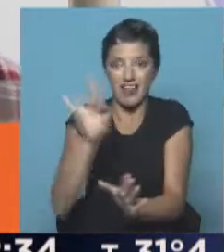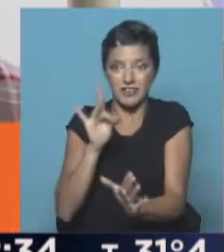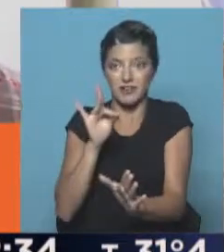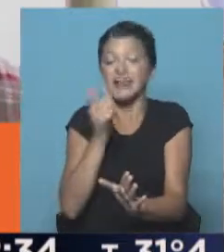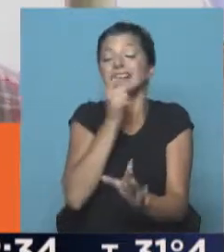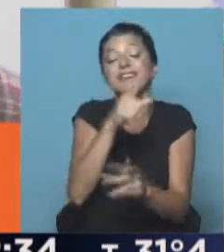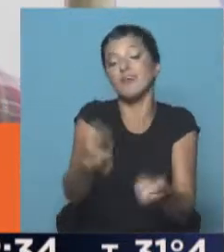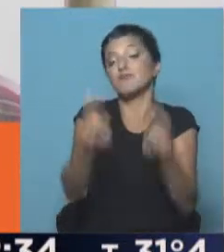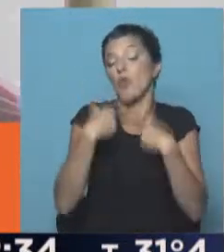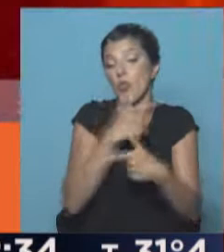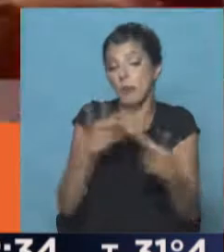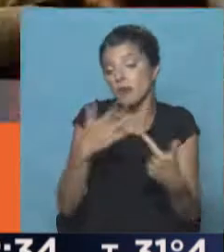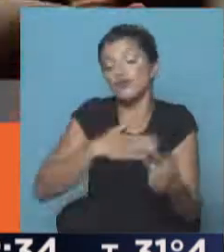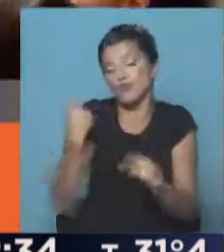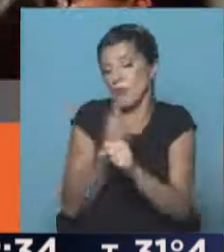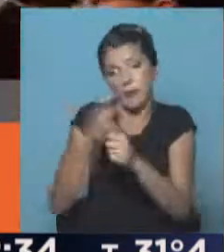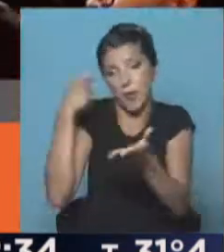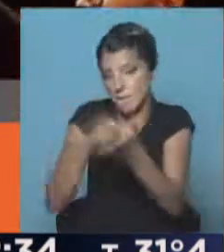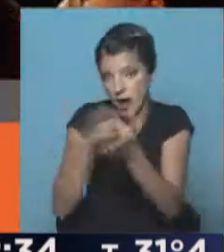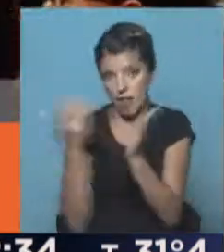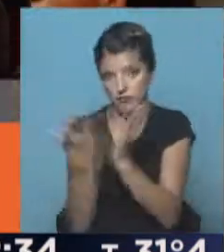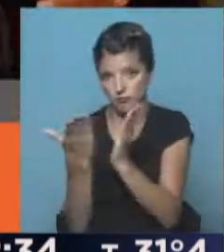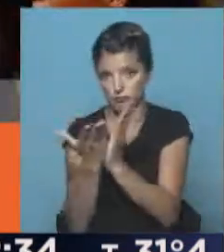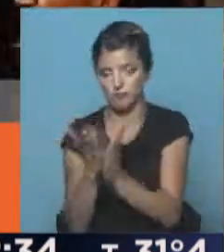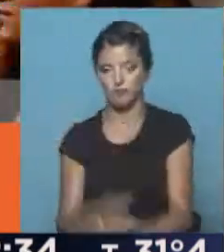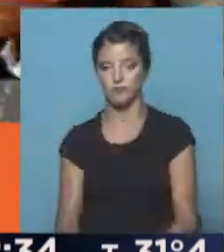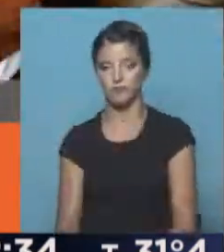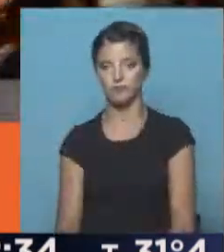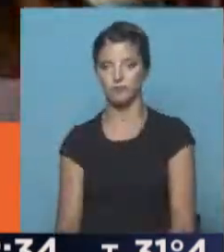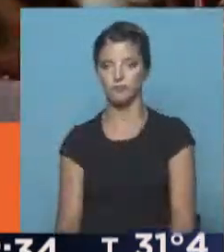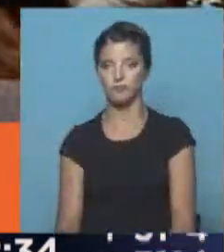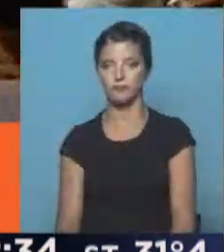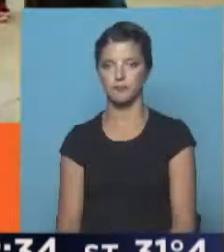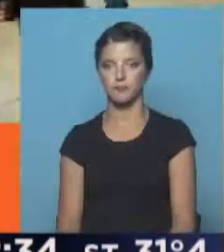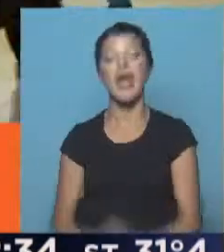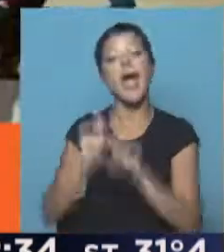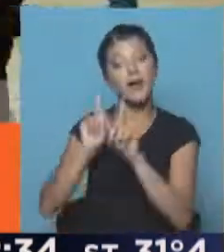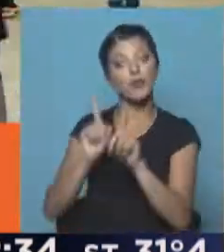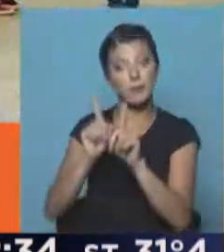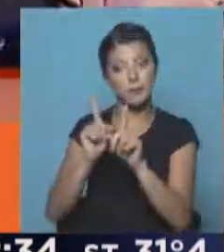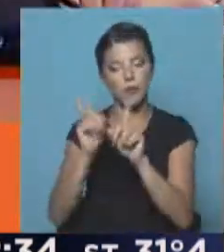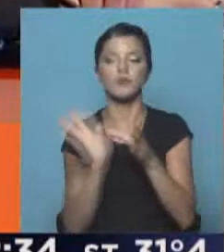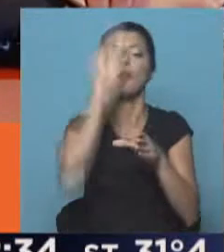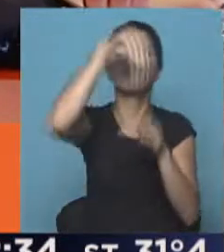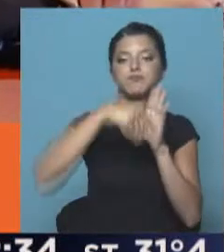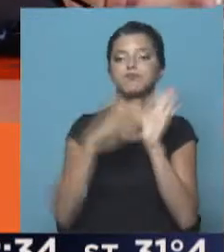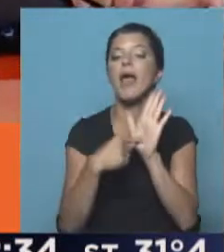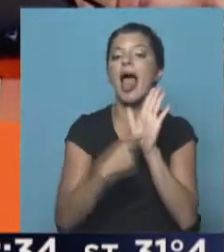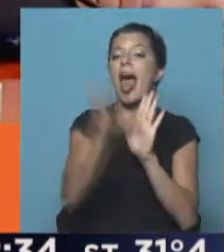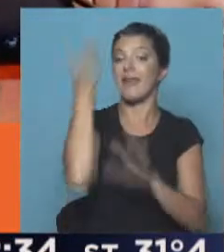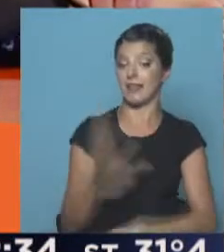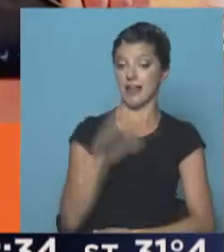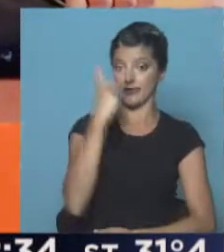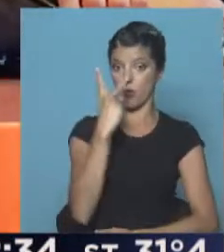estudiar por falta de recursos la iniciativa fue incluida en el programa electoral del segundo